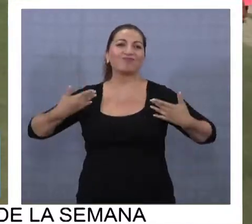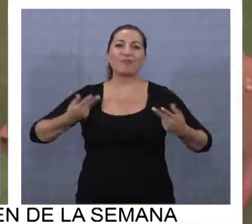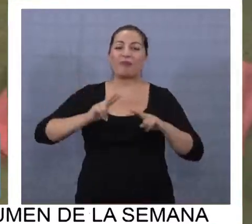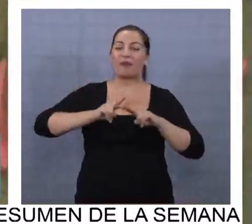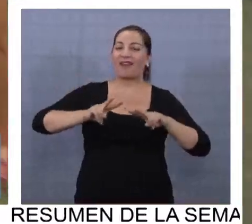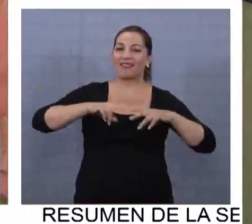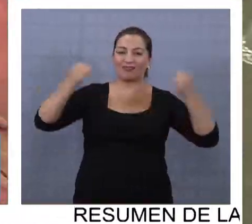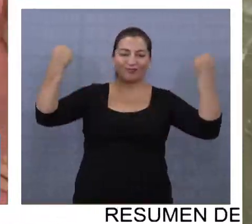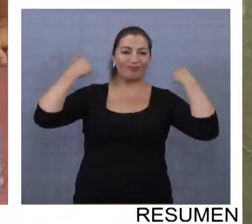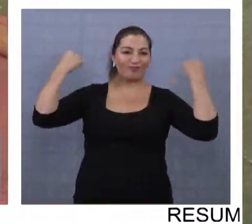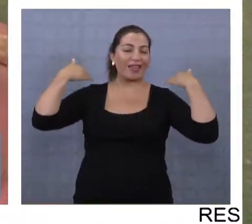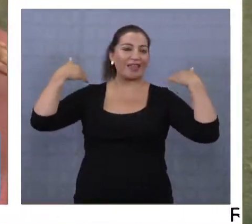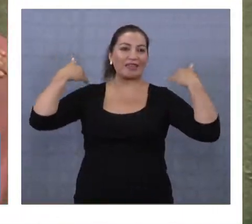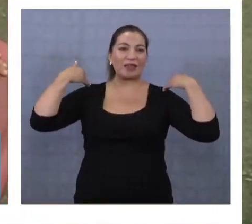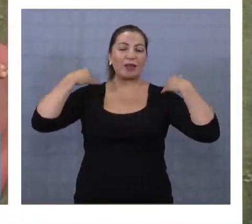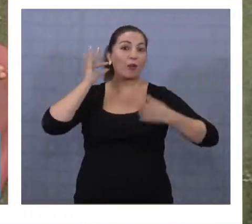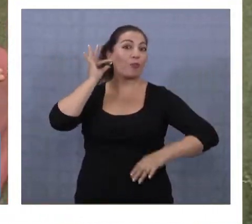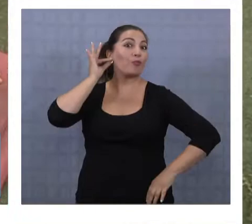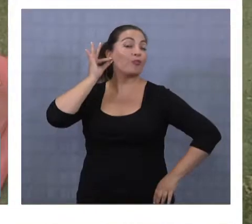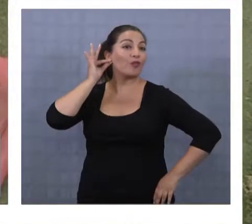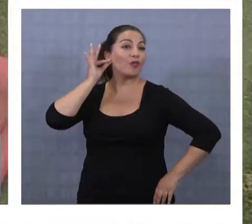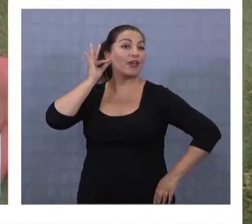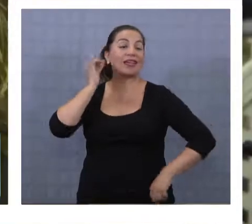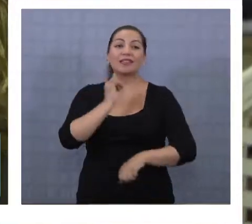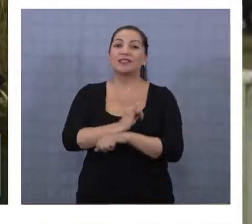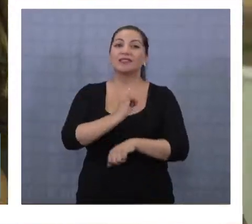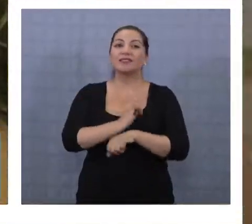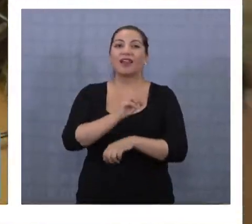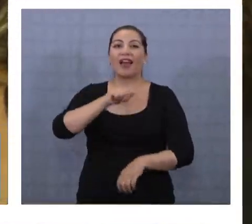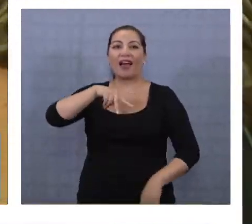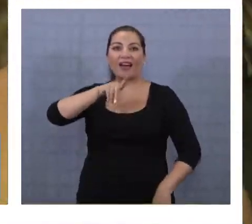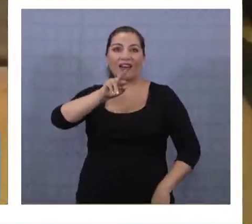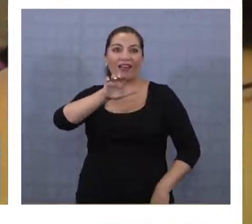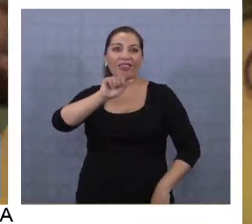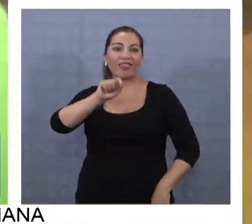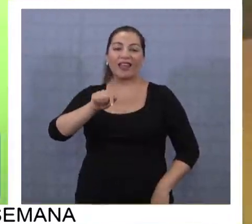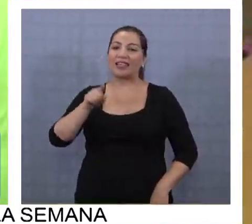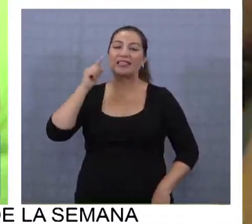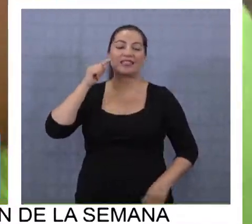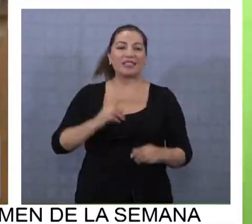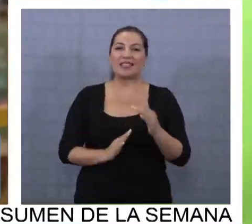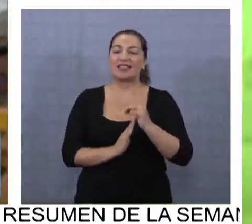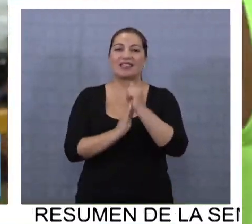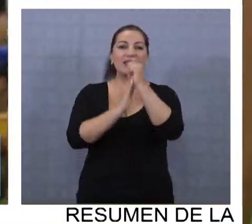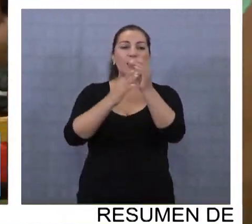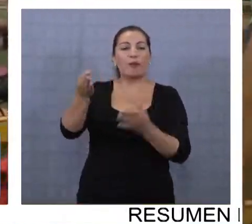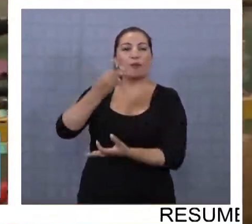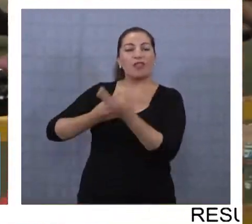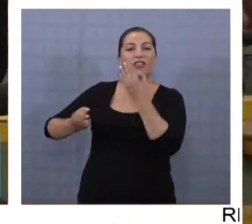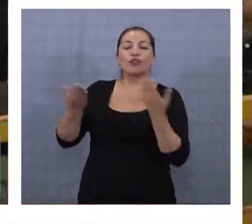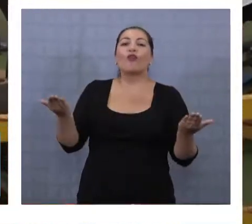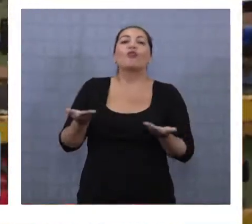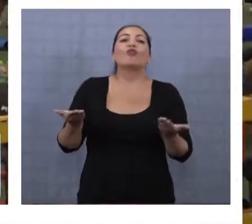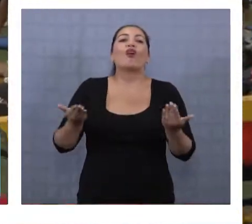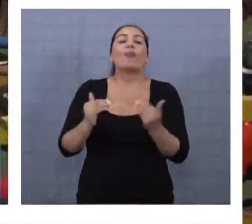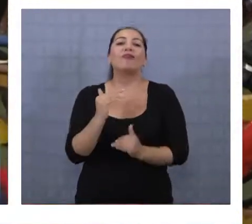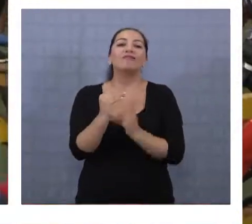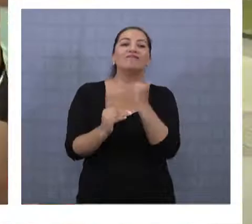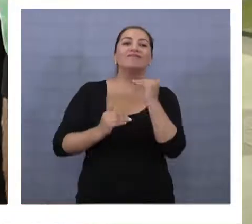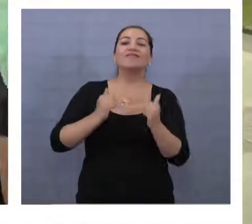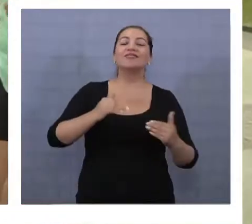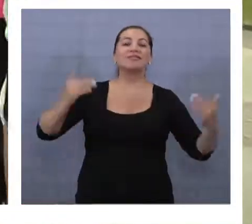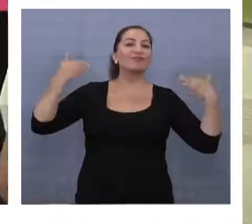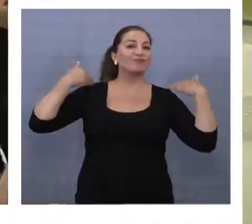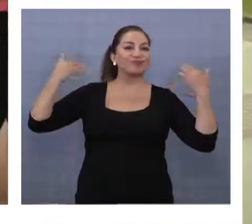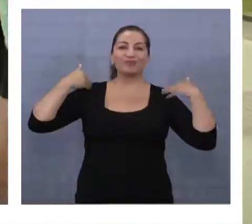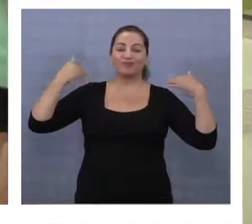para ejercitarse. La instructora Andrea Zubiabre, quien encabeza esta iniciativa, nos cuenta cómo ha sido la evolución